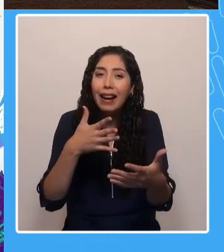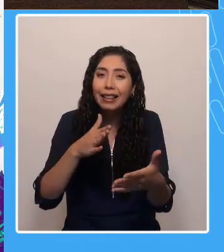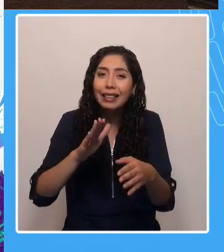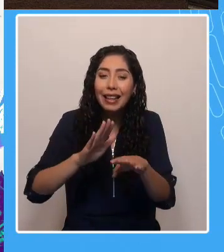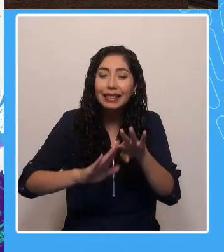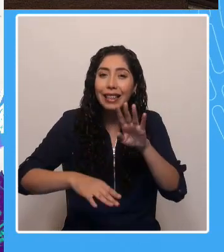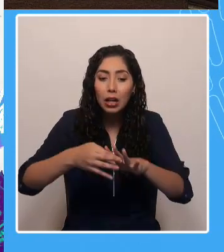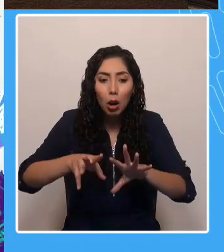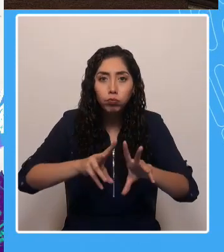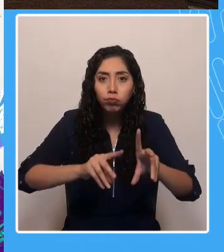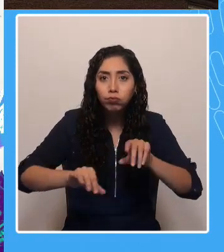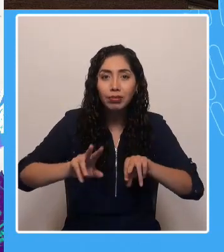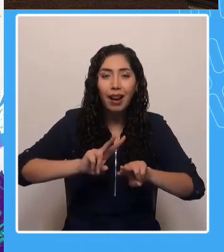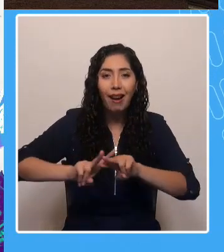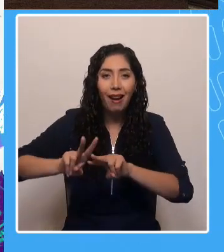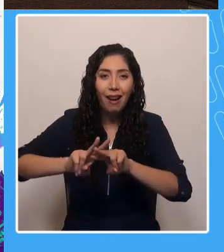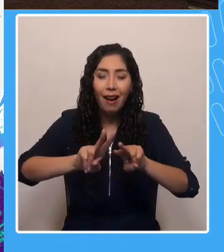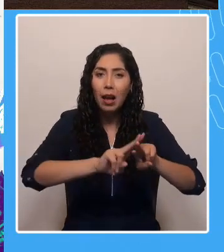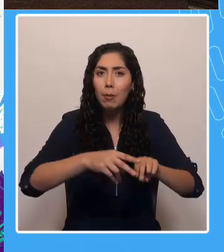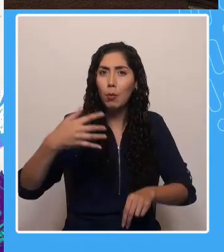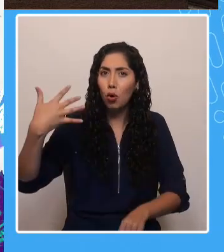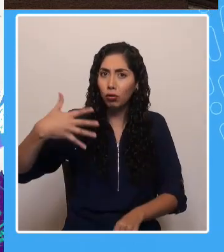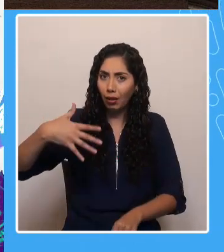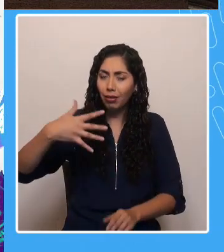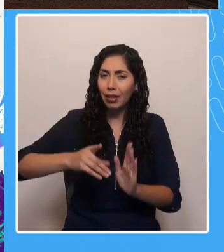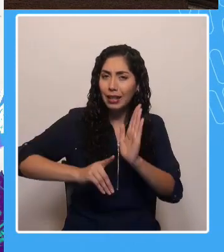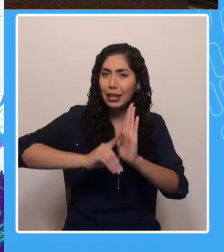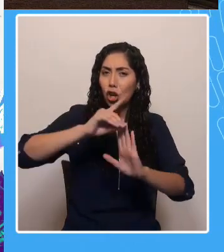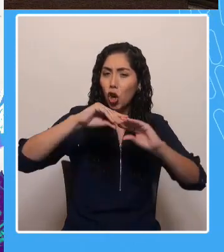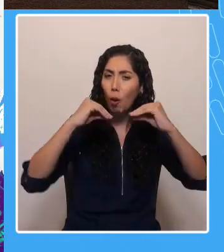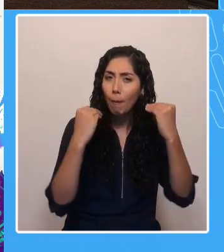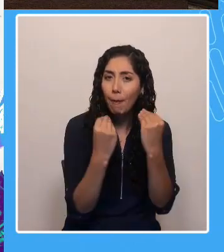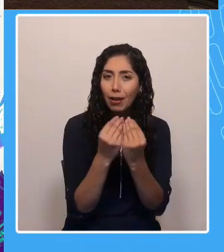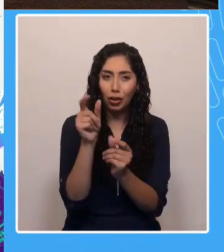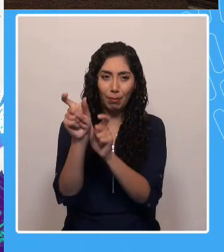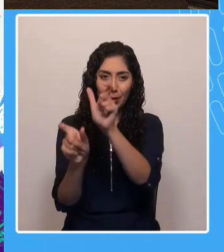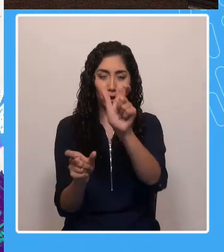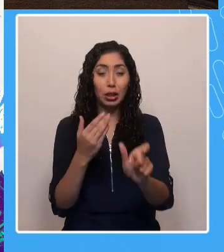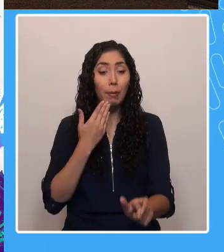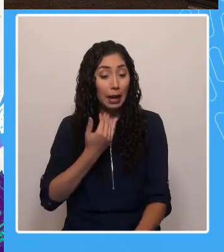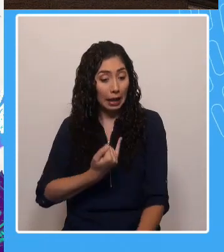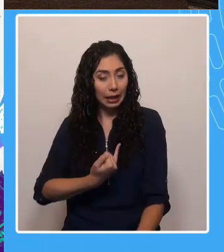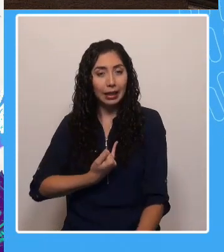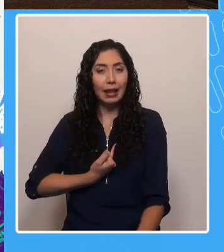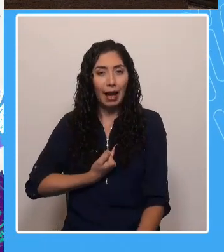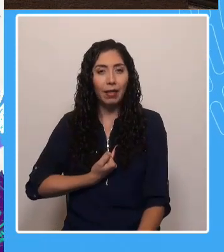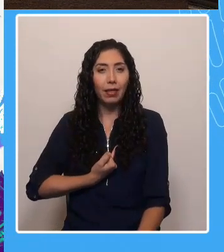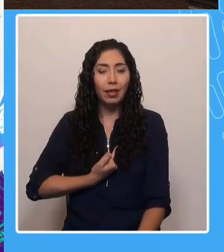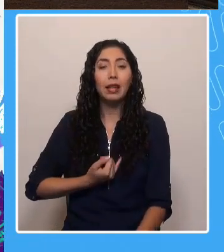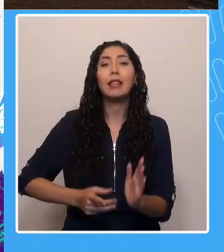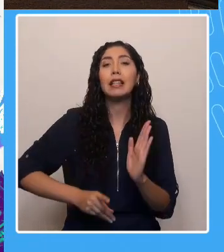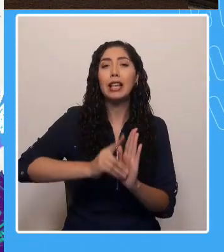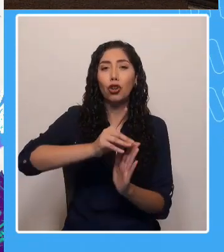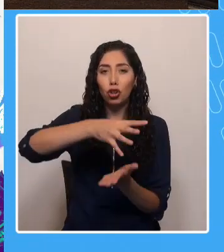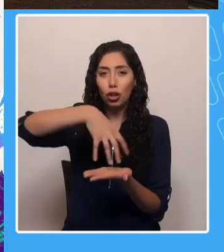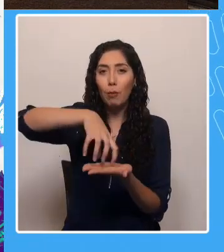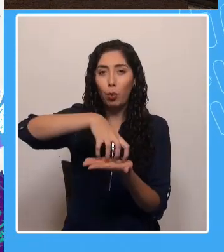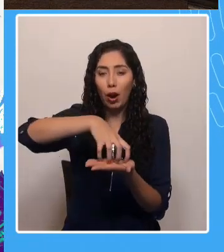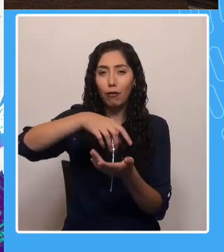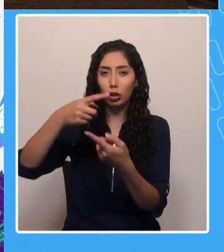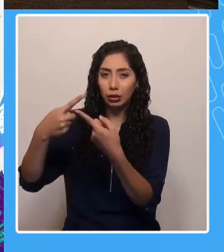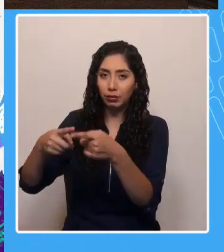para el desarrollo integral de las personas y para la identidad y desarrollo de los pueblos. Este informe